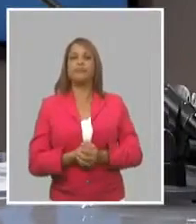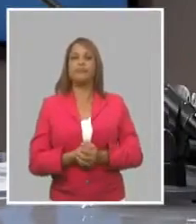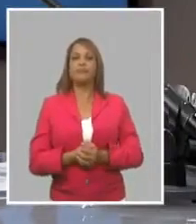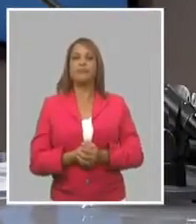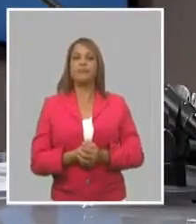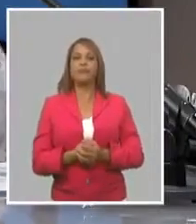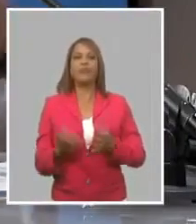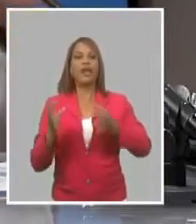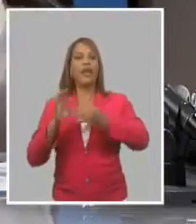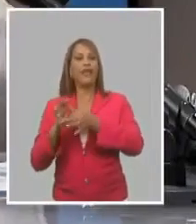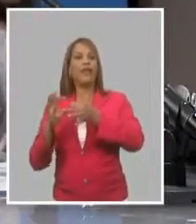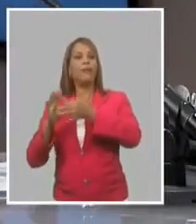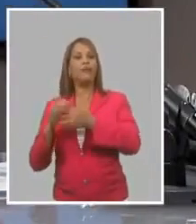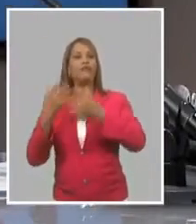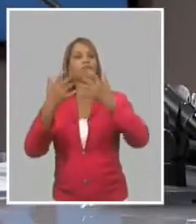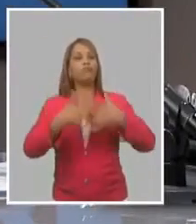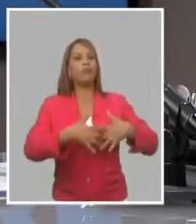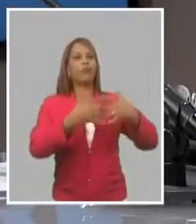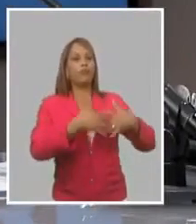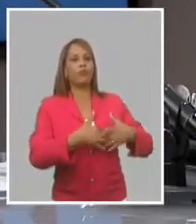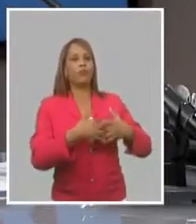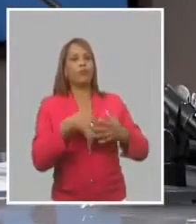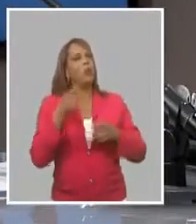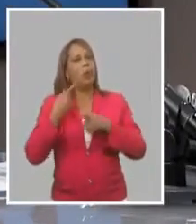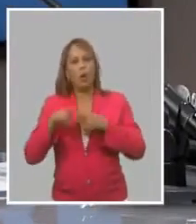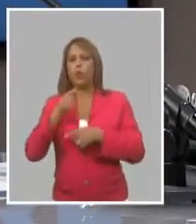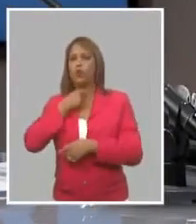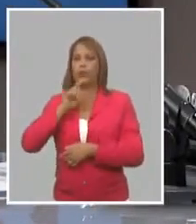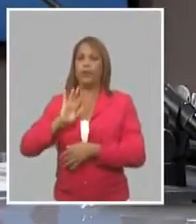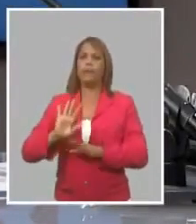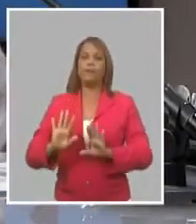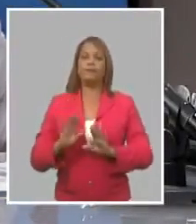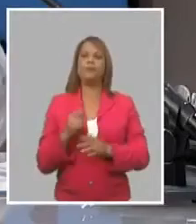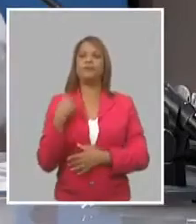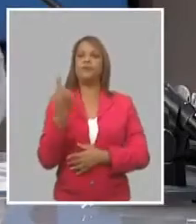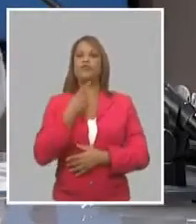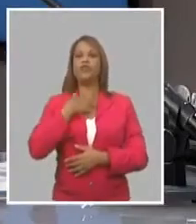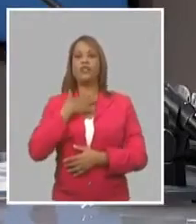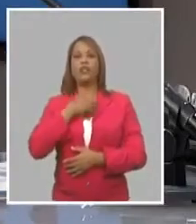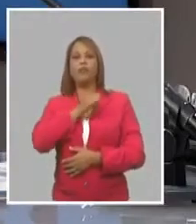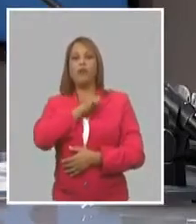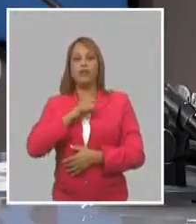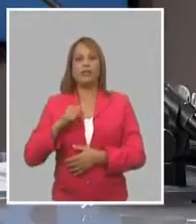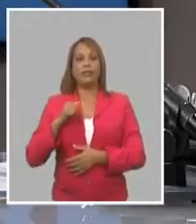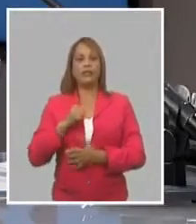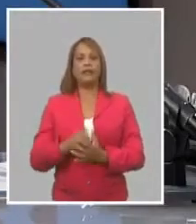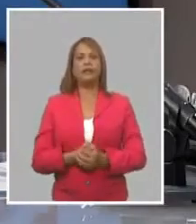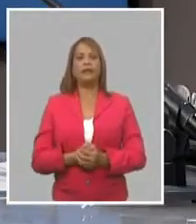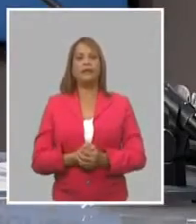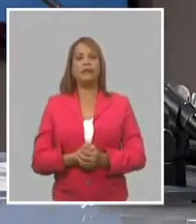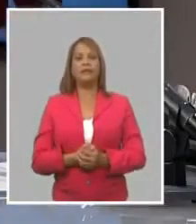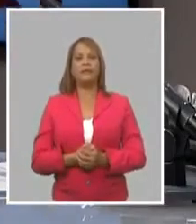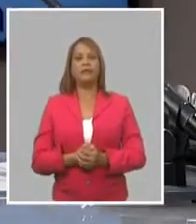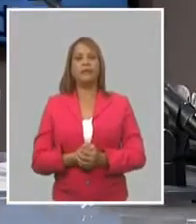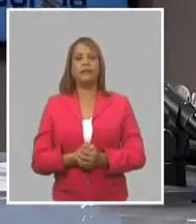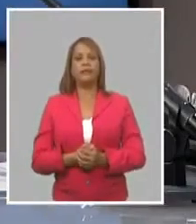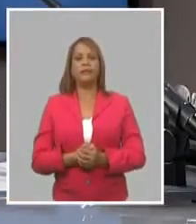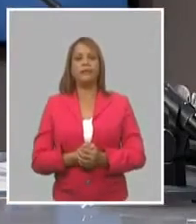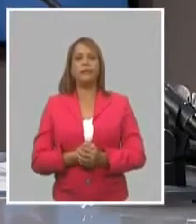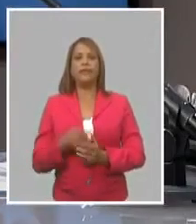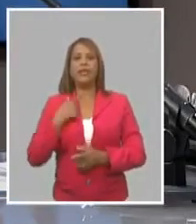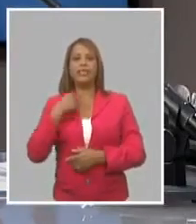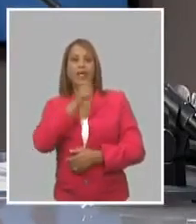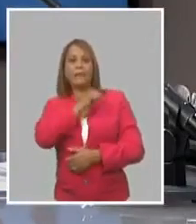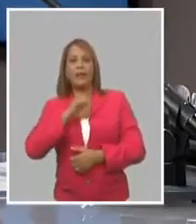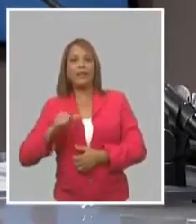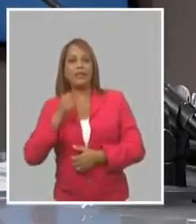encadenamiento productivo. Pero te puedo poner otro ejemplo. Nosotros hoy tenemos cerveza de producción nacional y cerveza importada. Cuando tú